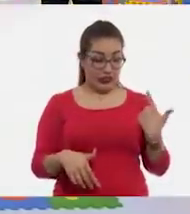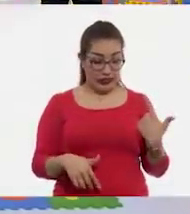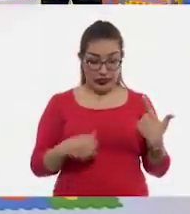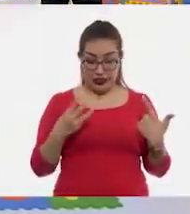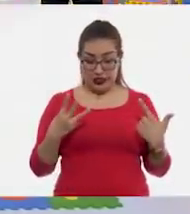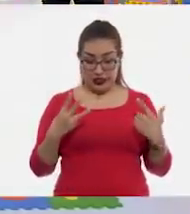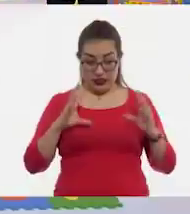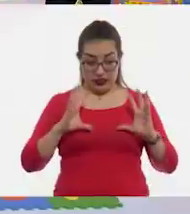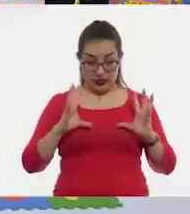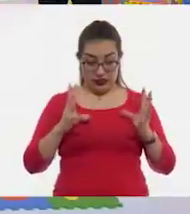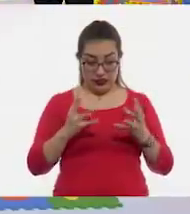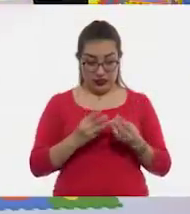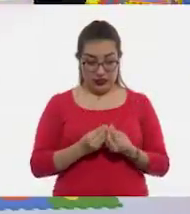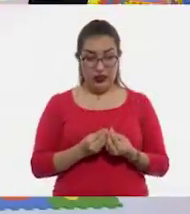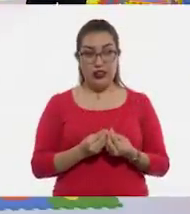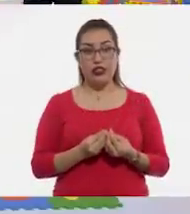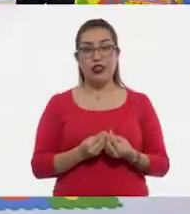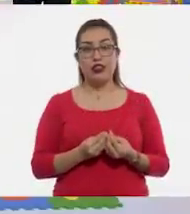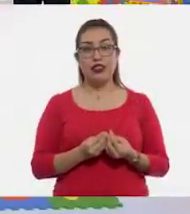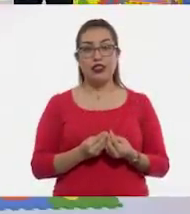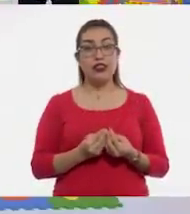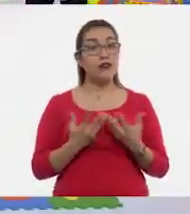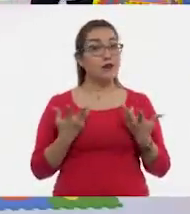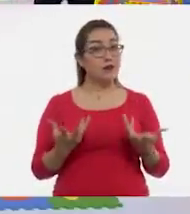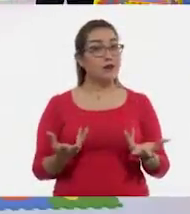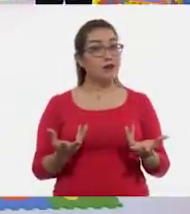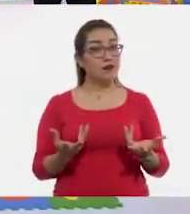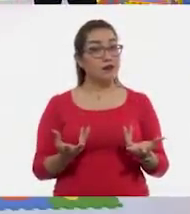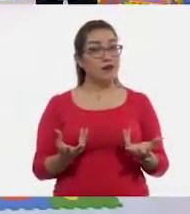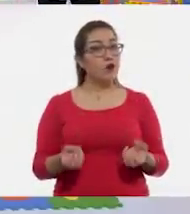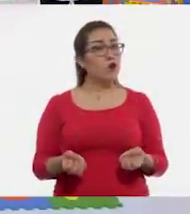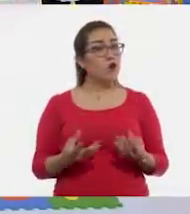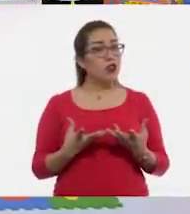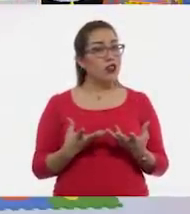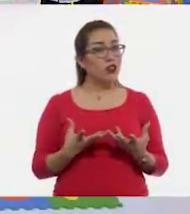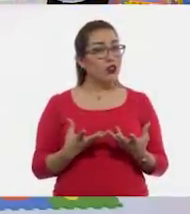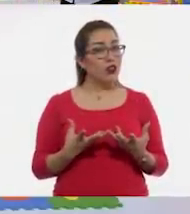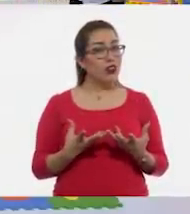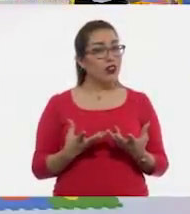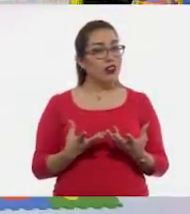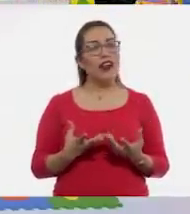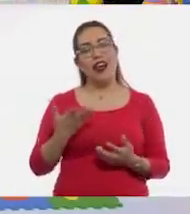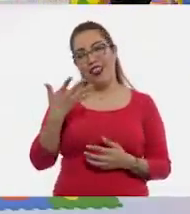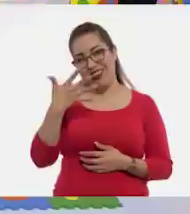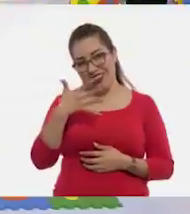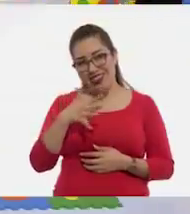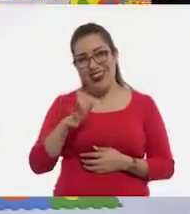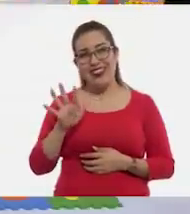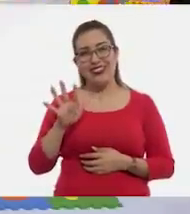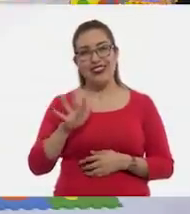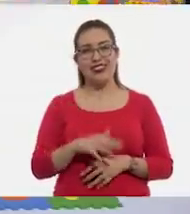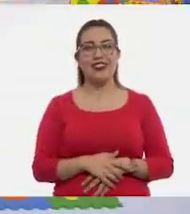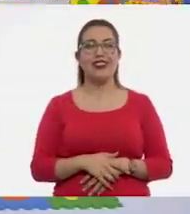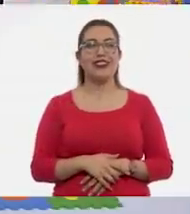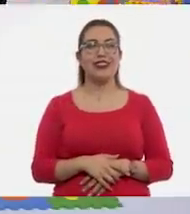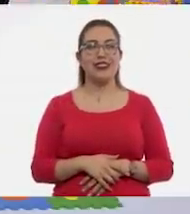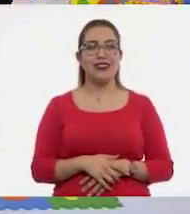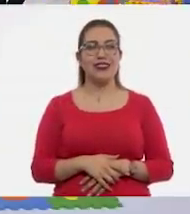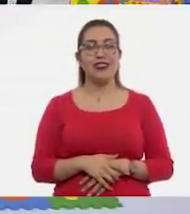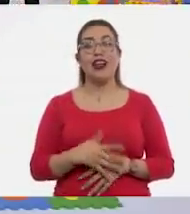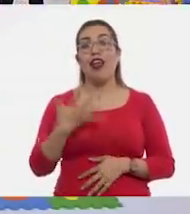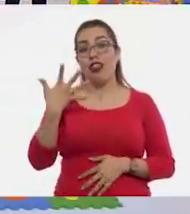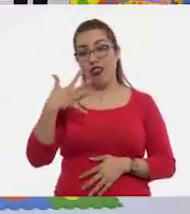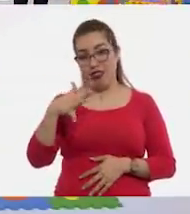3. Uy, luego la participación. Eso es lo que me encanta. 10, dijeron muy que 10. Entonces,